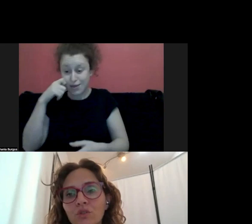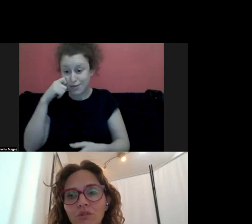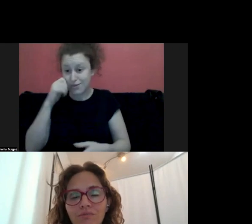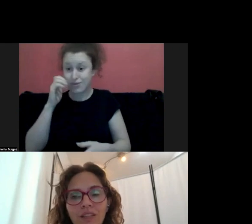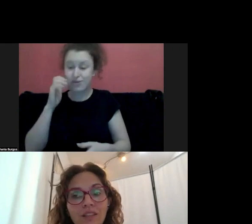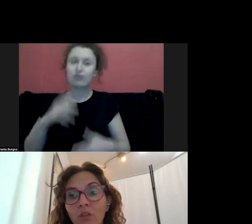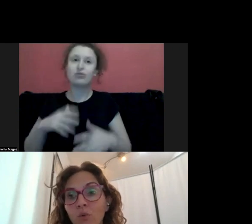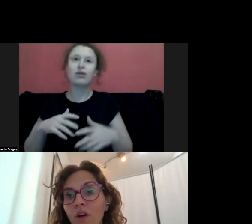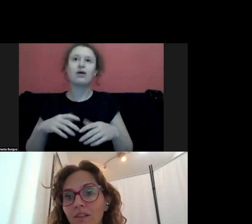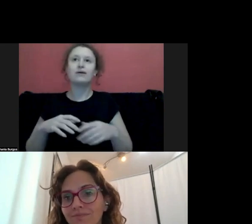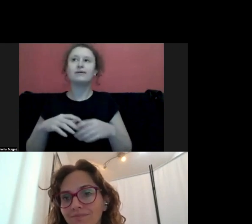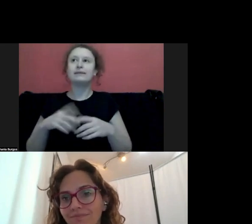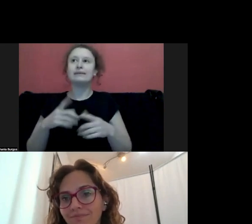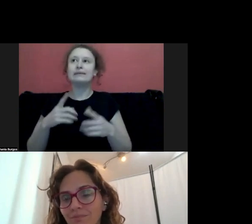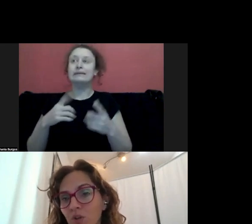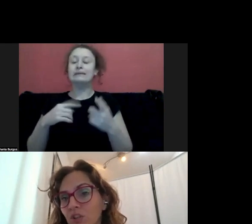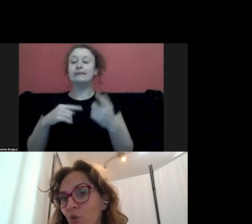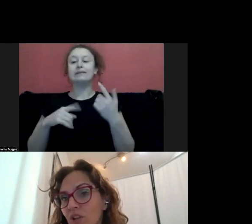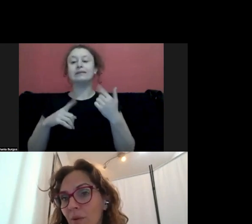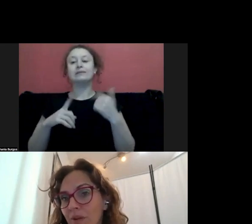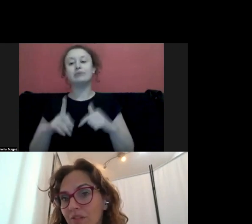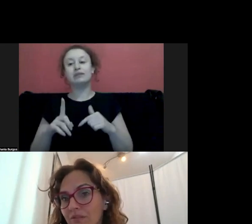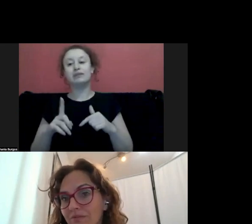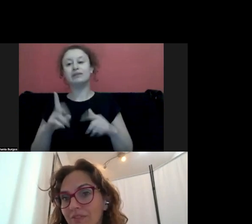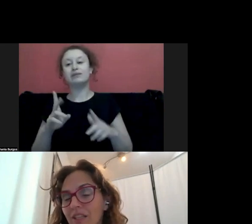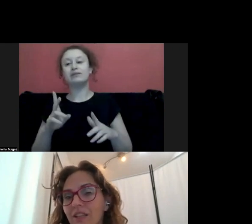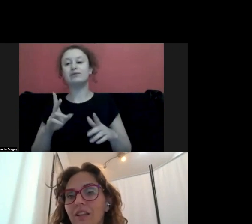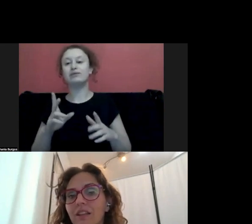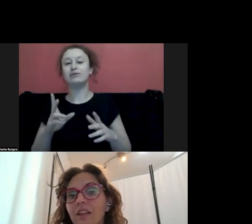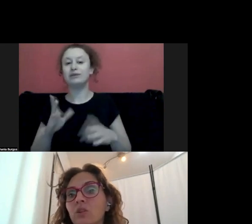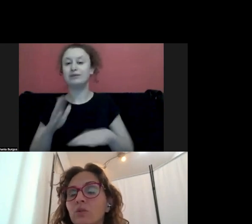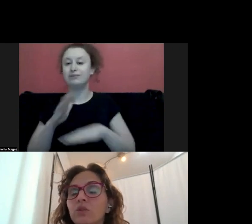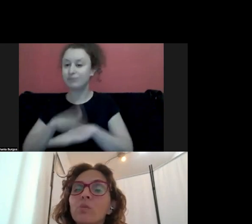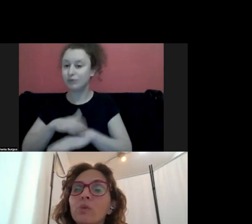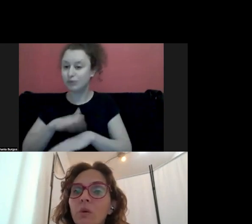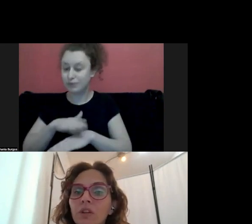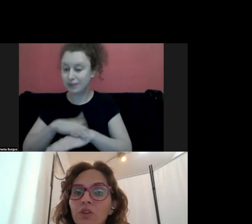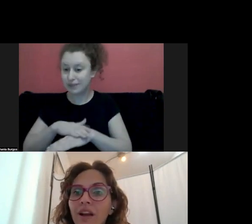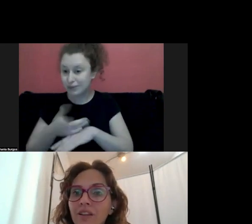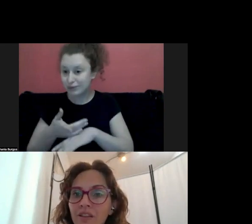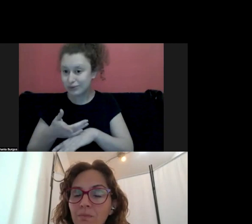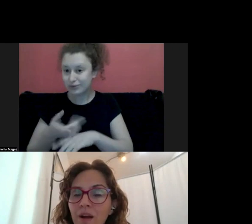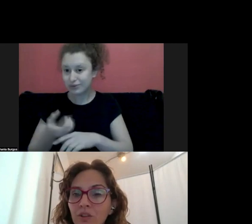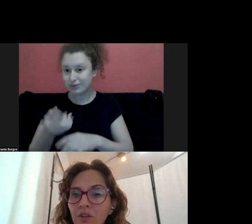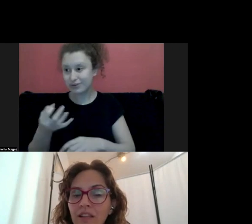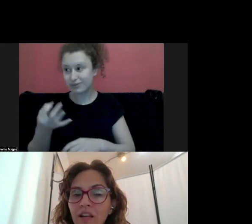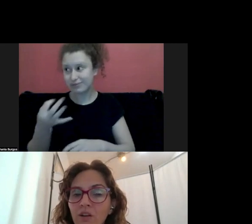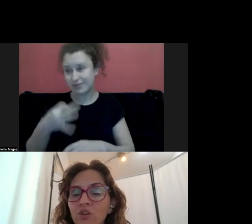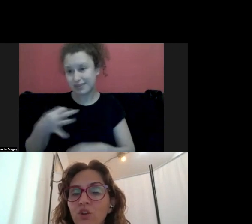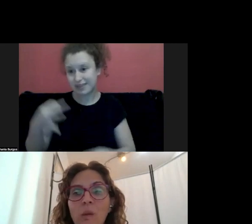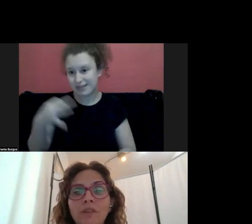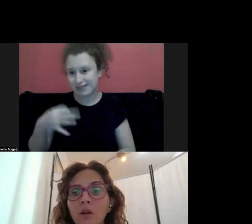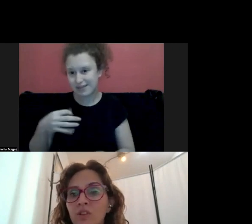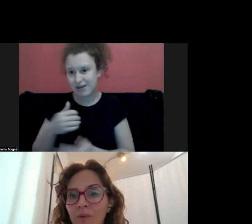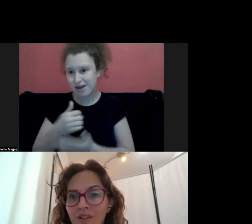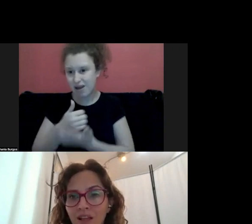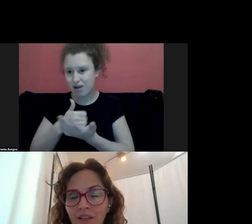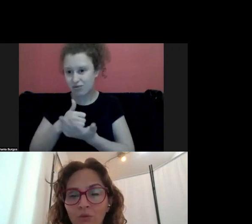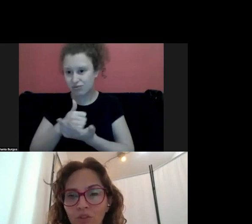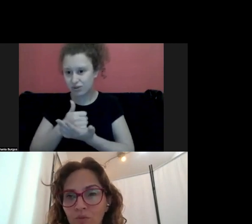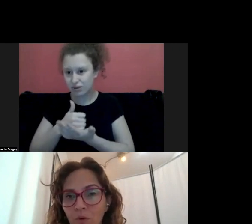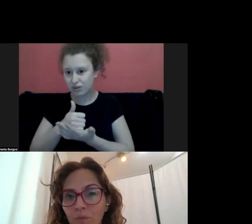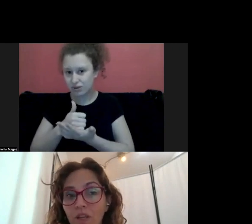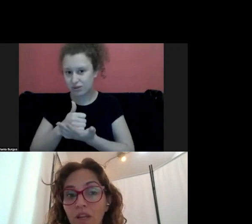todo eso entra en duda, porque no lo sabes. Y sobre todo porque cuando llegas a ese impacto del diagnóstico normalmente no sabes